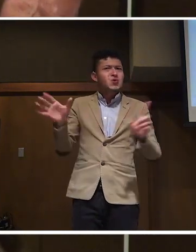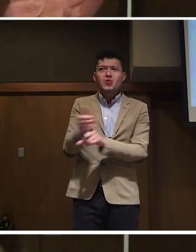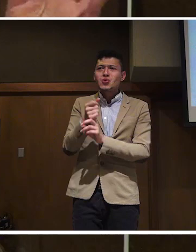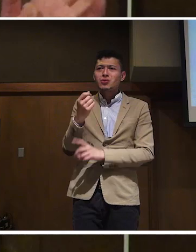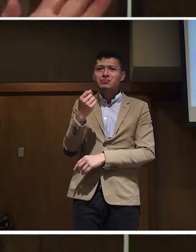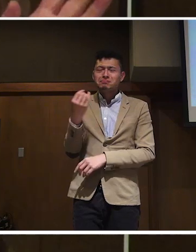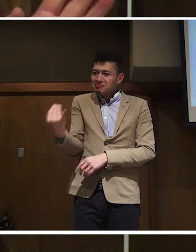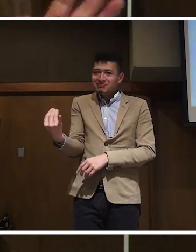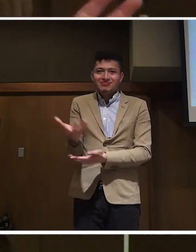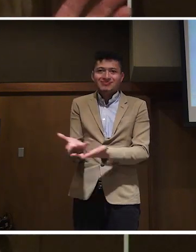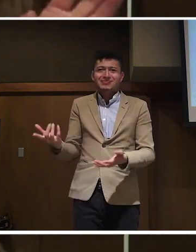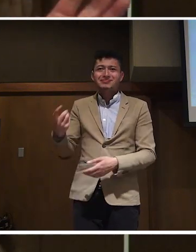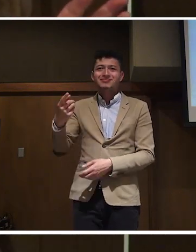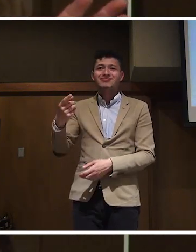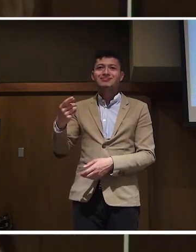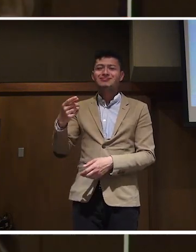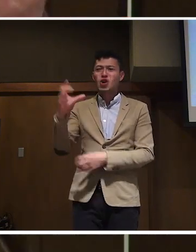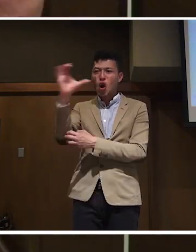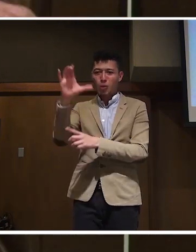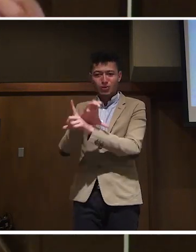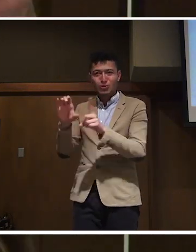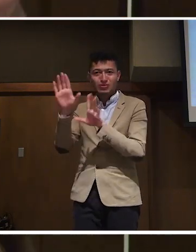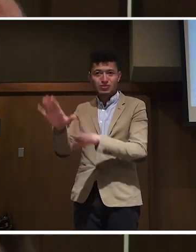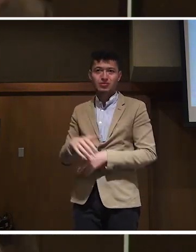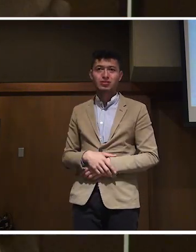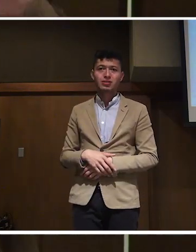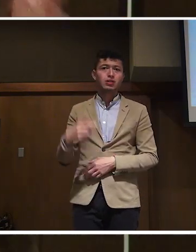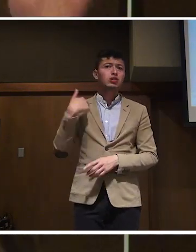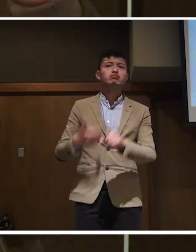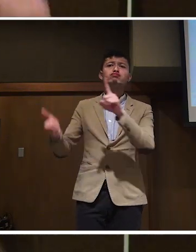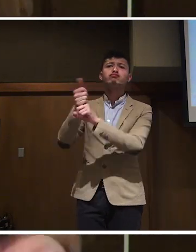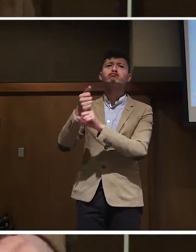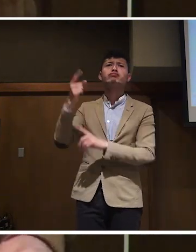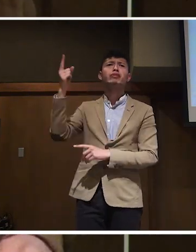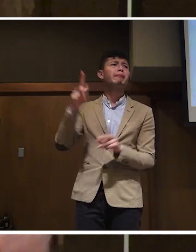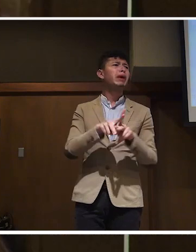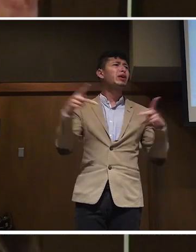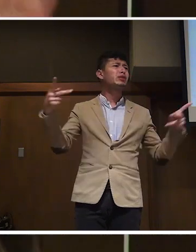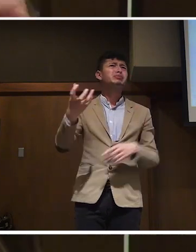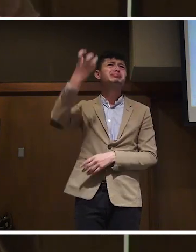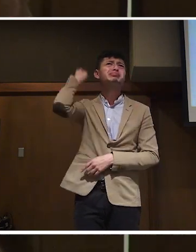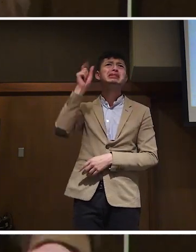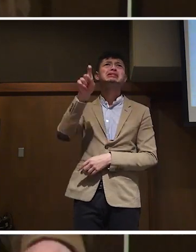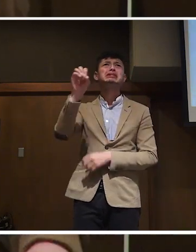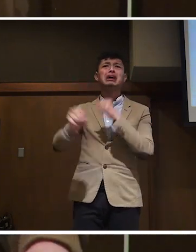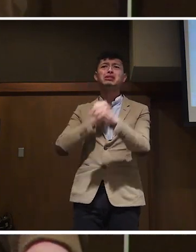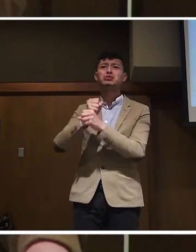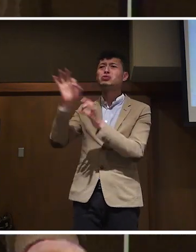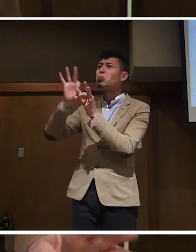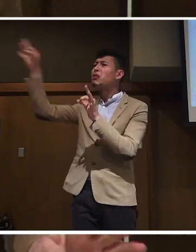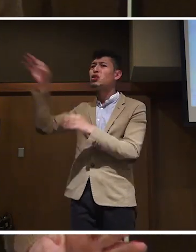más casuales. Aquí encontré yo el periódico del pueblo de mi mamá en Antioquia, de hace 60 años, 70